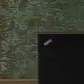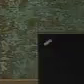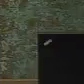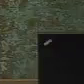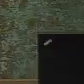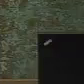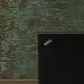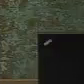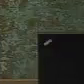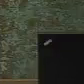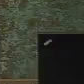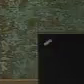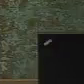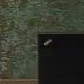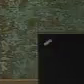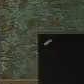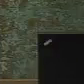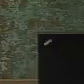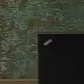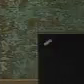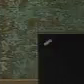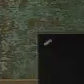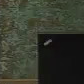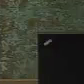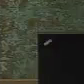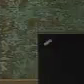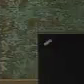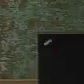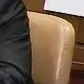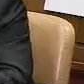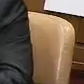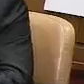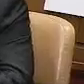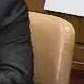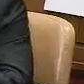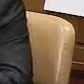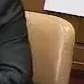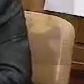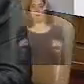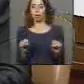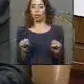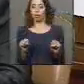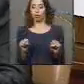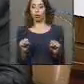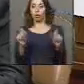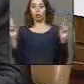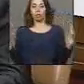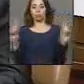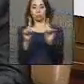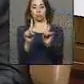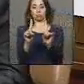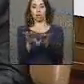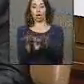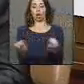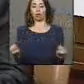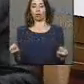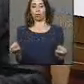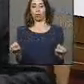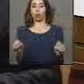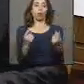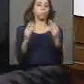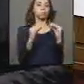Osvaldo Andrade, hasta por 8 minutos y medio. Presidente, el guarismo que conocemos, el acordado por las partes, en